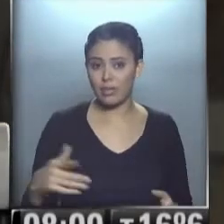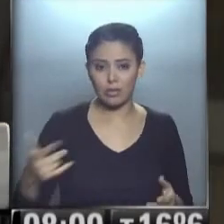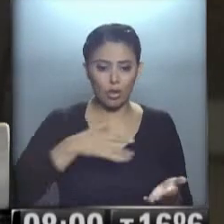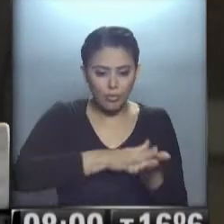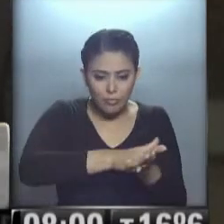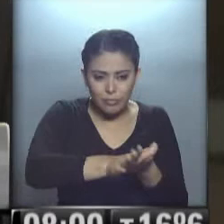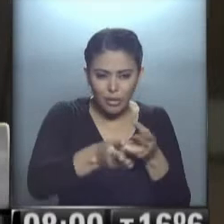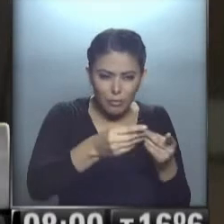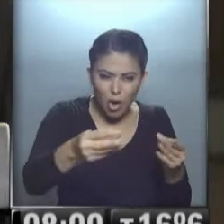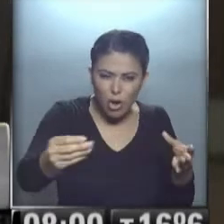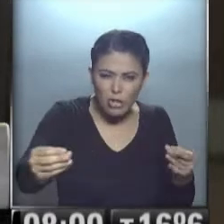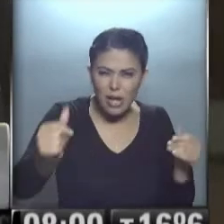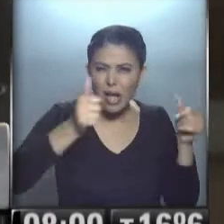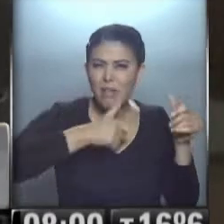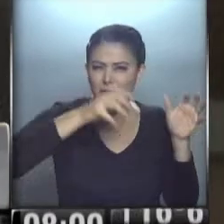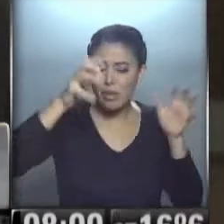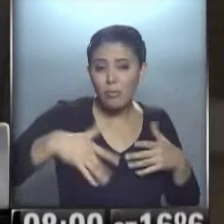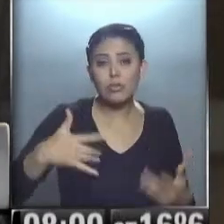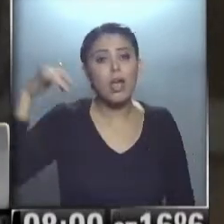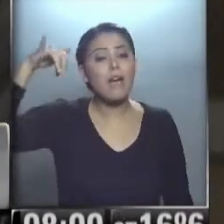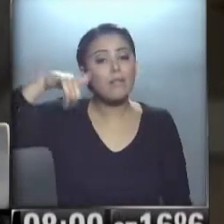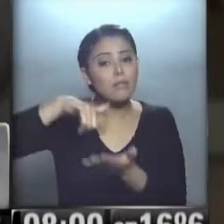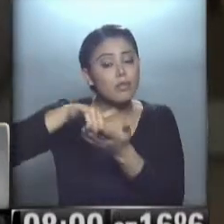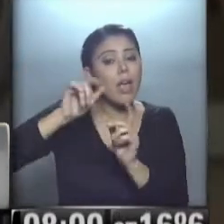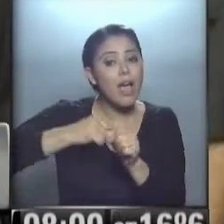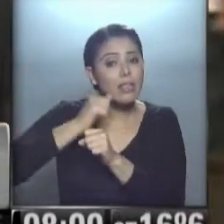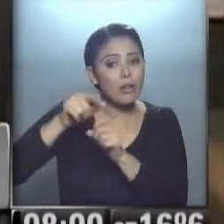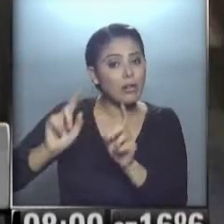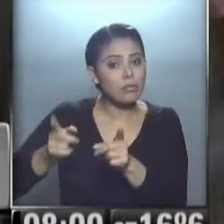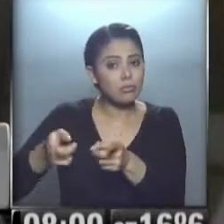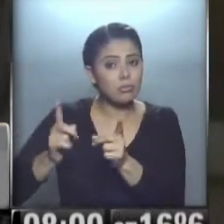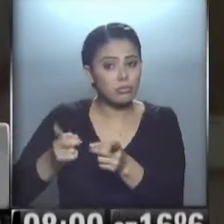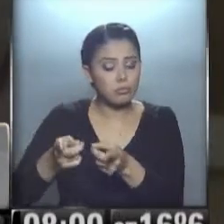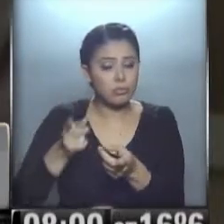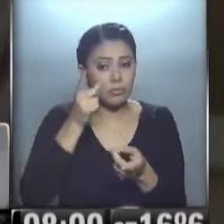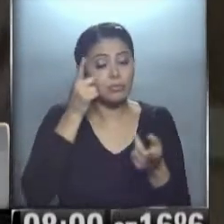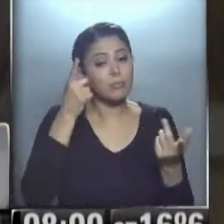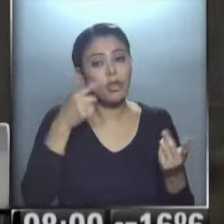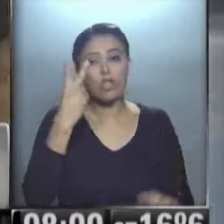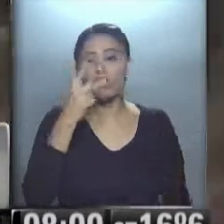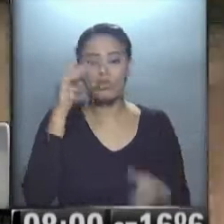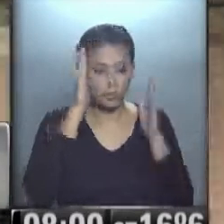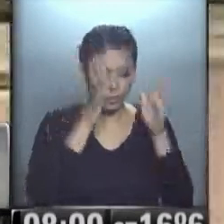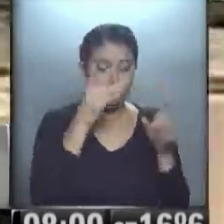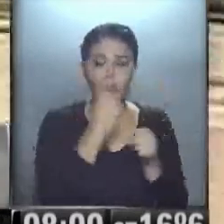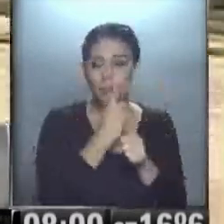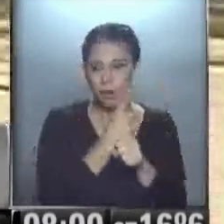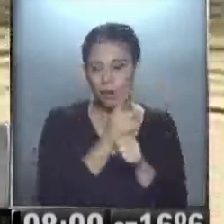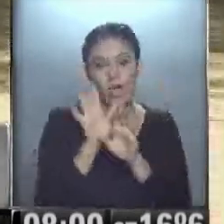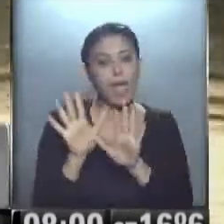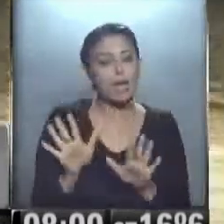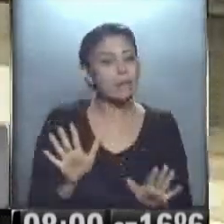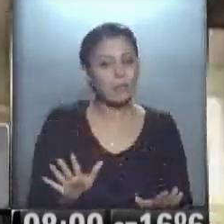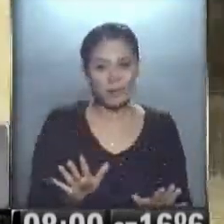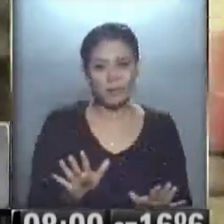pista naturalmente como te decía el avión todavía está en pista con dos objetivos primero a la espera